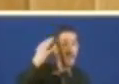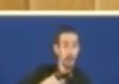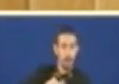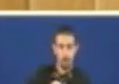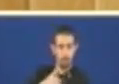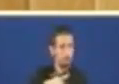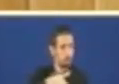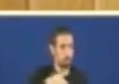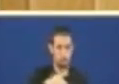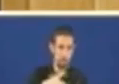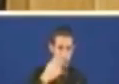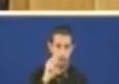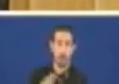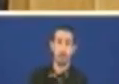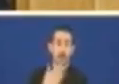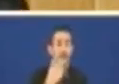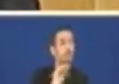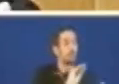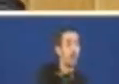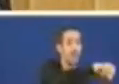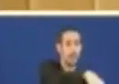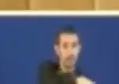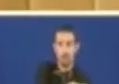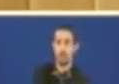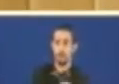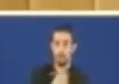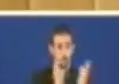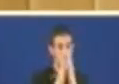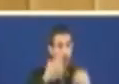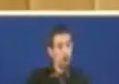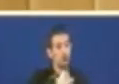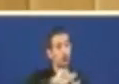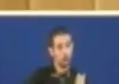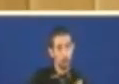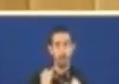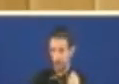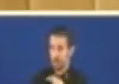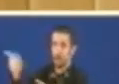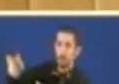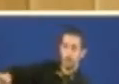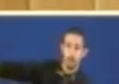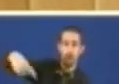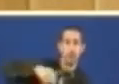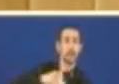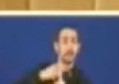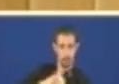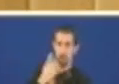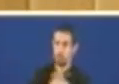depósitos desa entidade. Cédulas que van traer un pequeno problema. No ano 2012